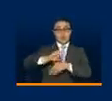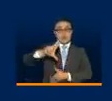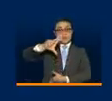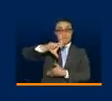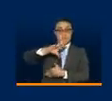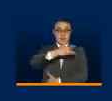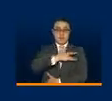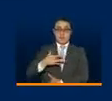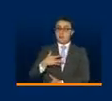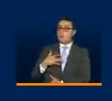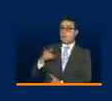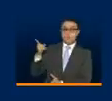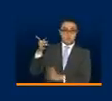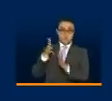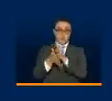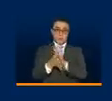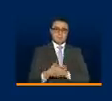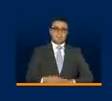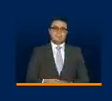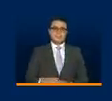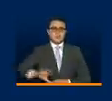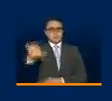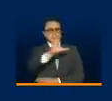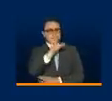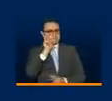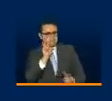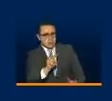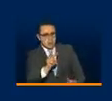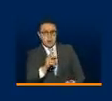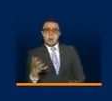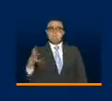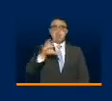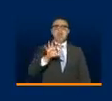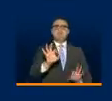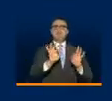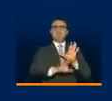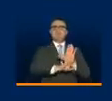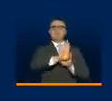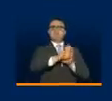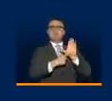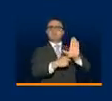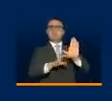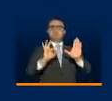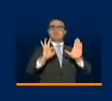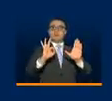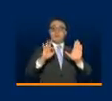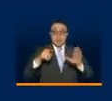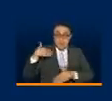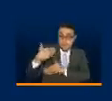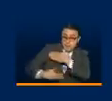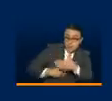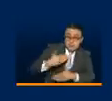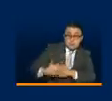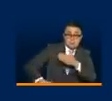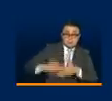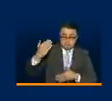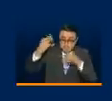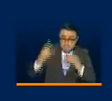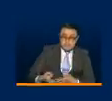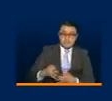de la Salud Colombia representa un país referente y esperamos que este proceso que se inicia el 20 de febrero